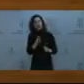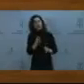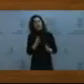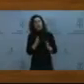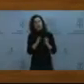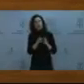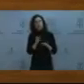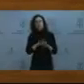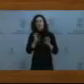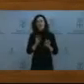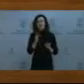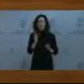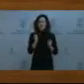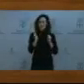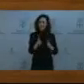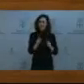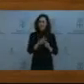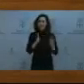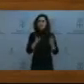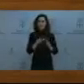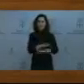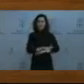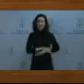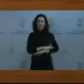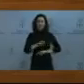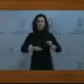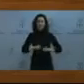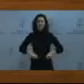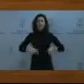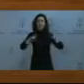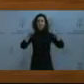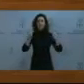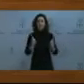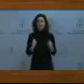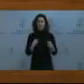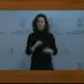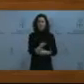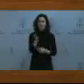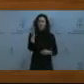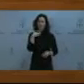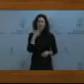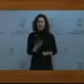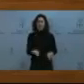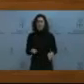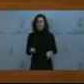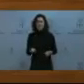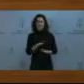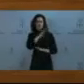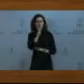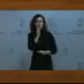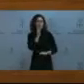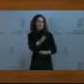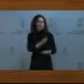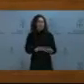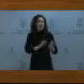Fomento, es evidente que carece de financiación. De hecho, nos parece un insulto a la inteligencia que digan que se incrementa un